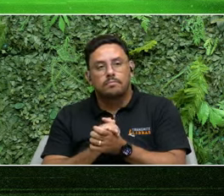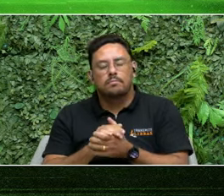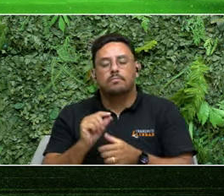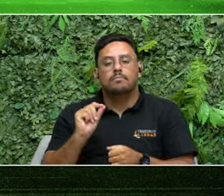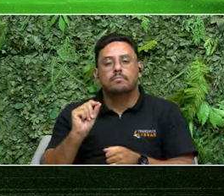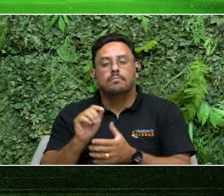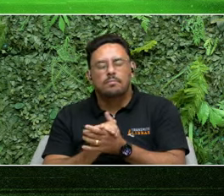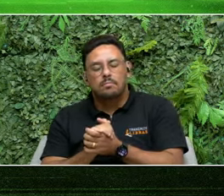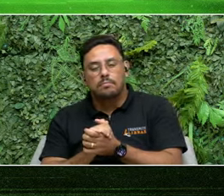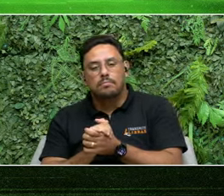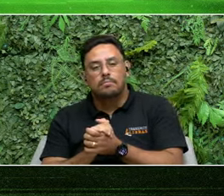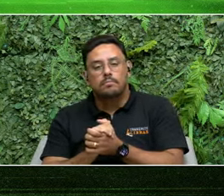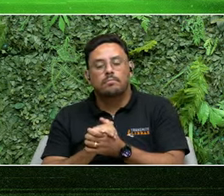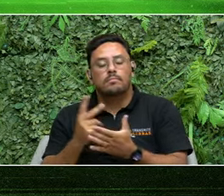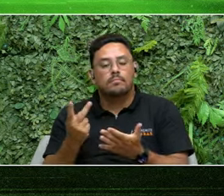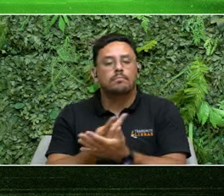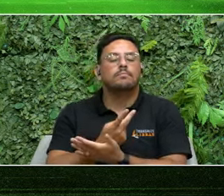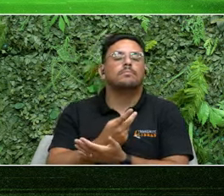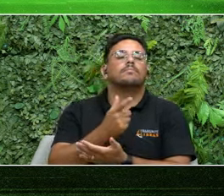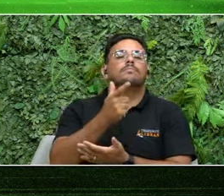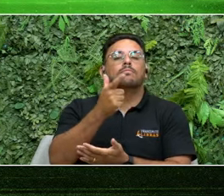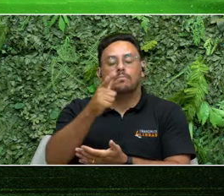descuento Y